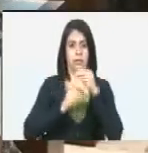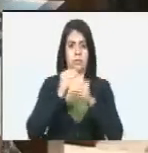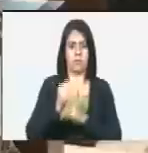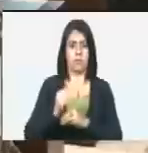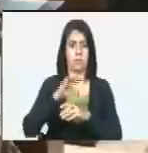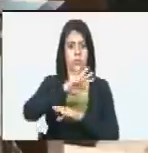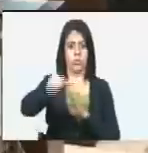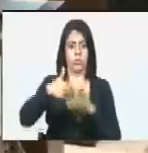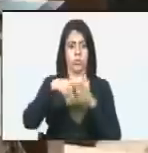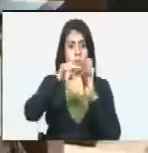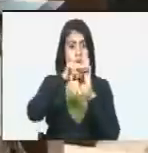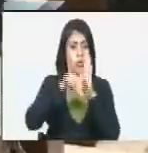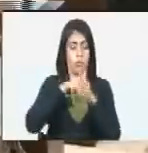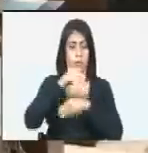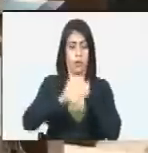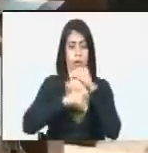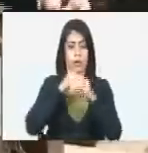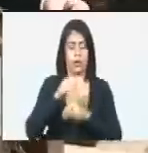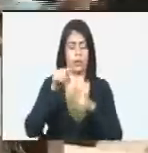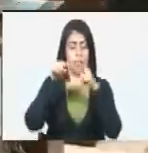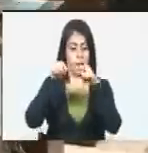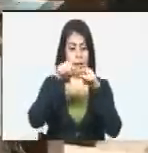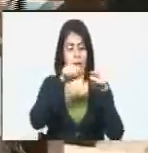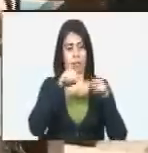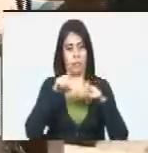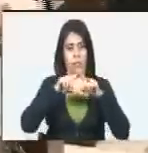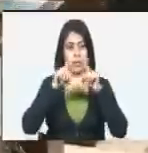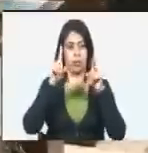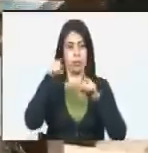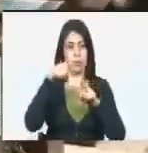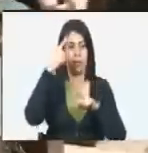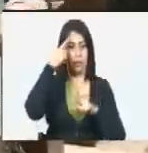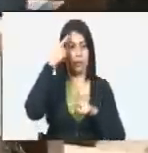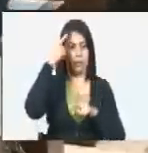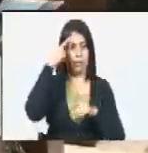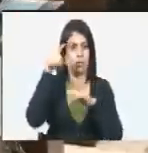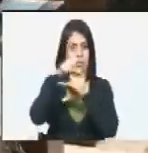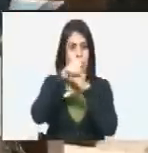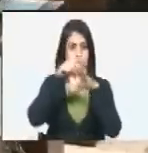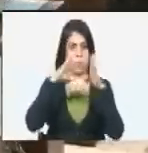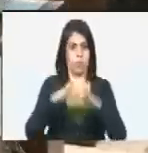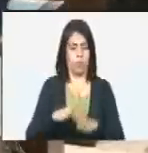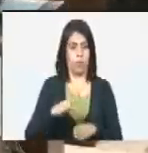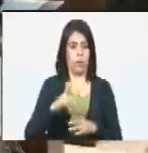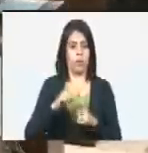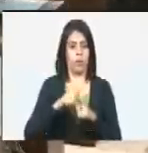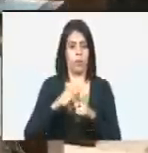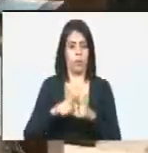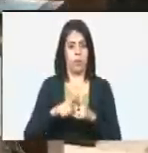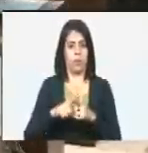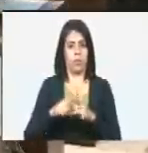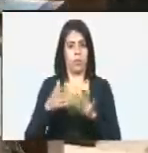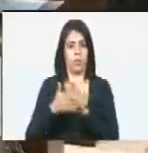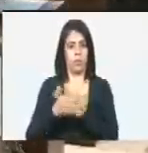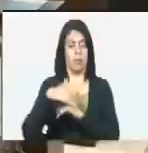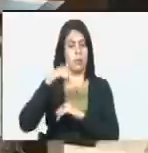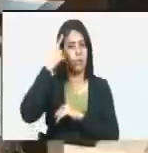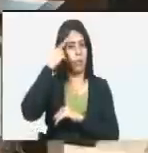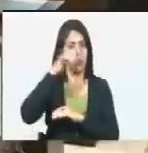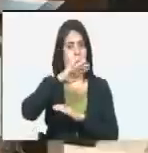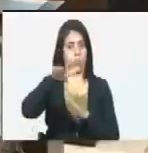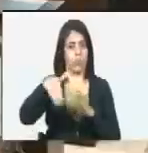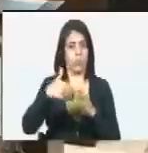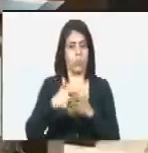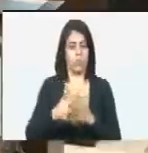que ha tomado en esa materia, pero también lo saben los gobernadores de Bolívar y del Delta, y lo sabemos todos.